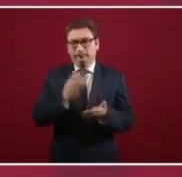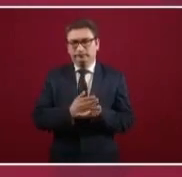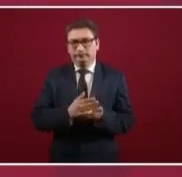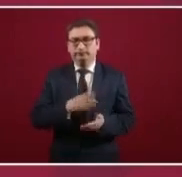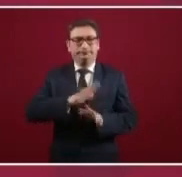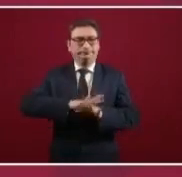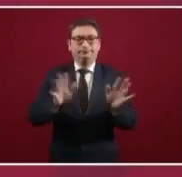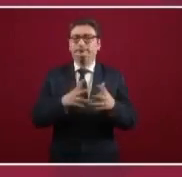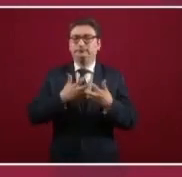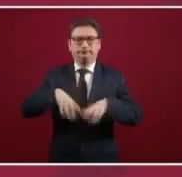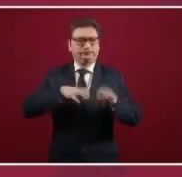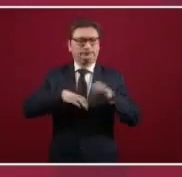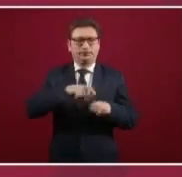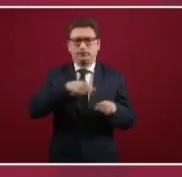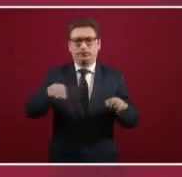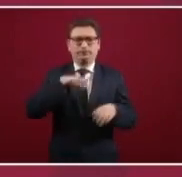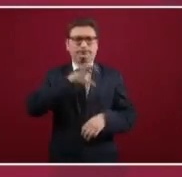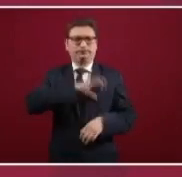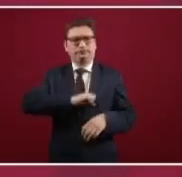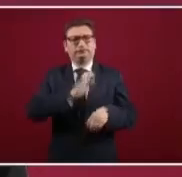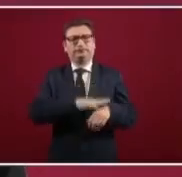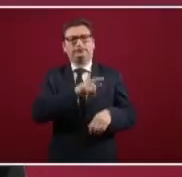ya no hay empresas favoritas